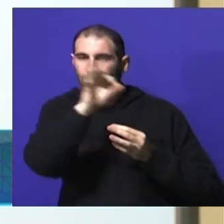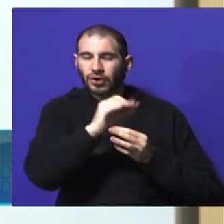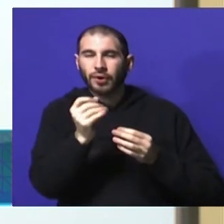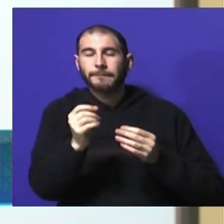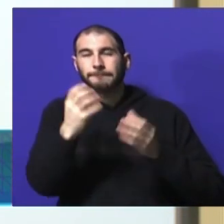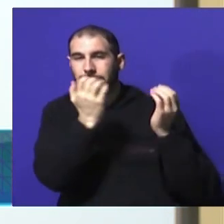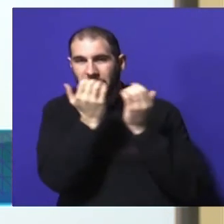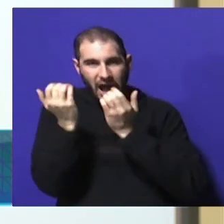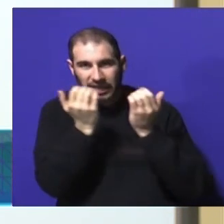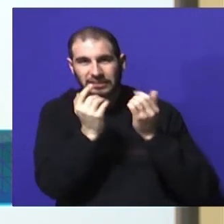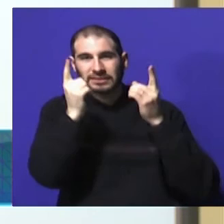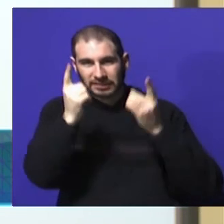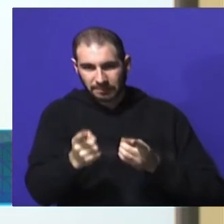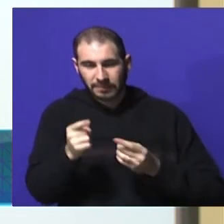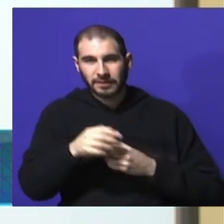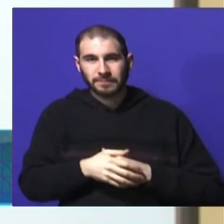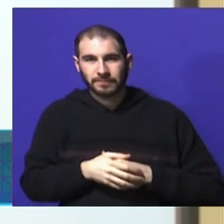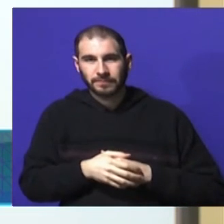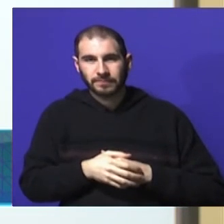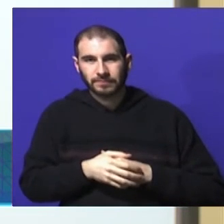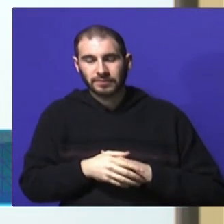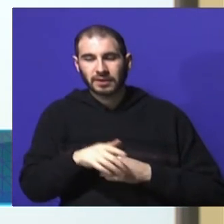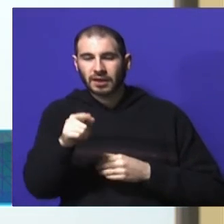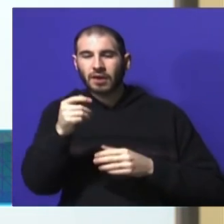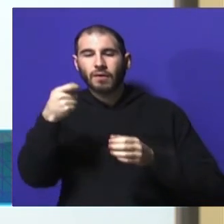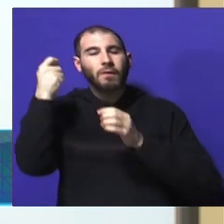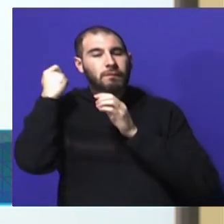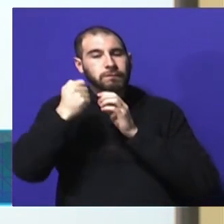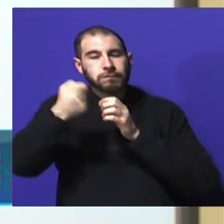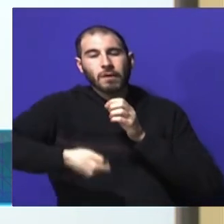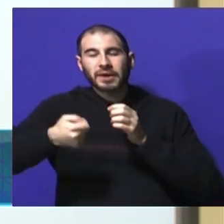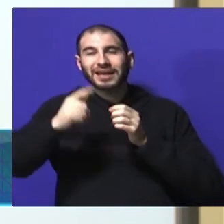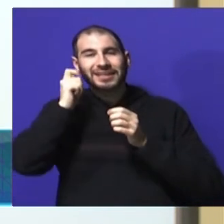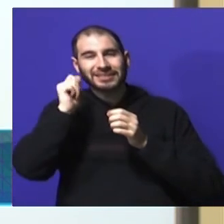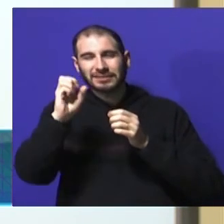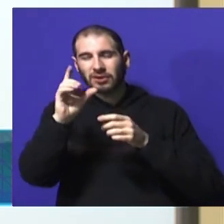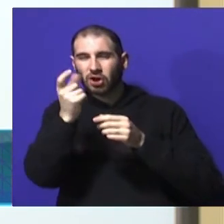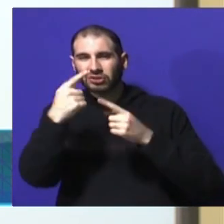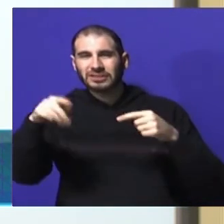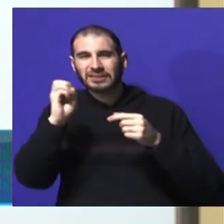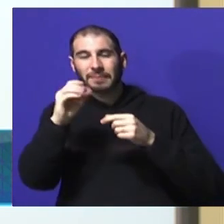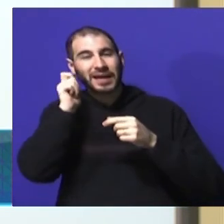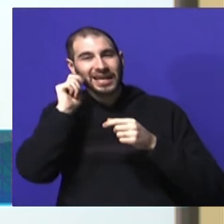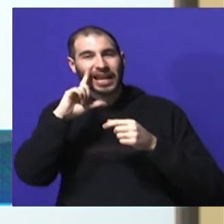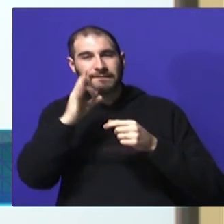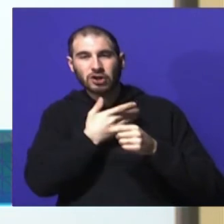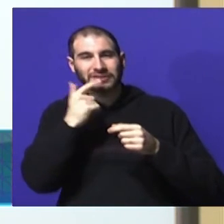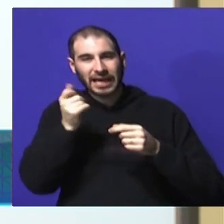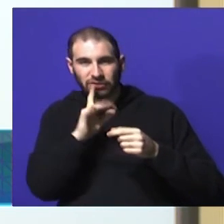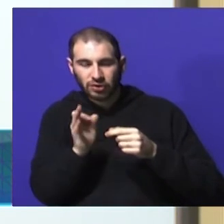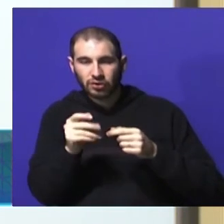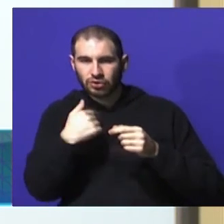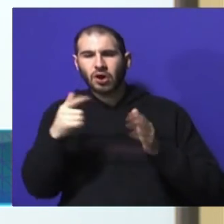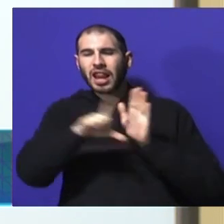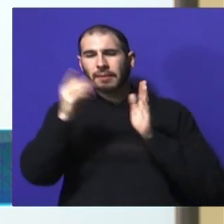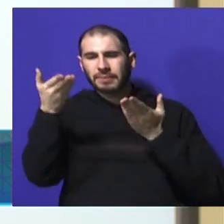donde se fumiga con glifosato. Yo he presentado una ley que prohíbe la